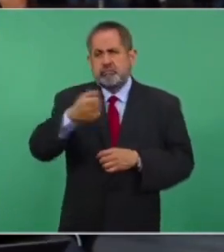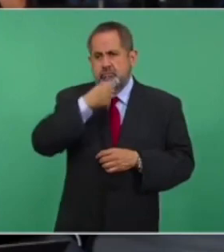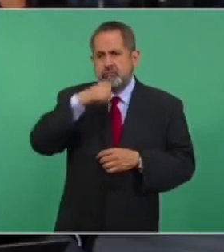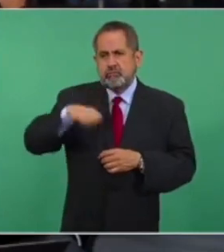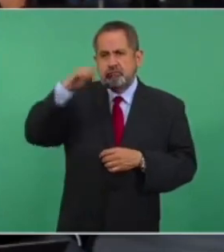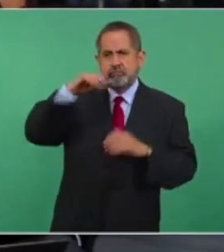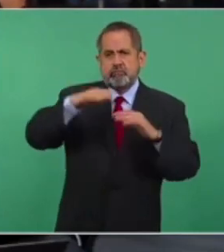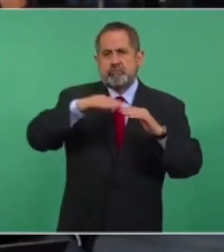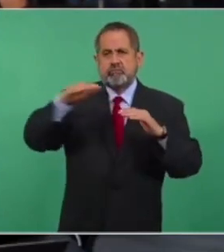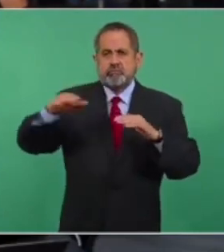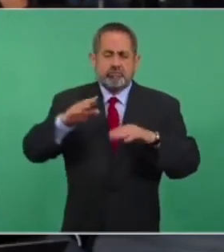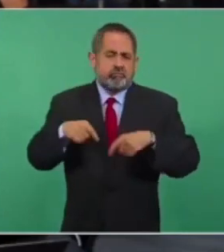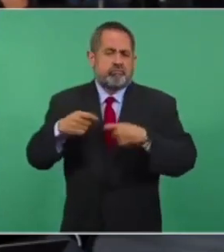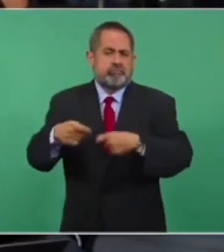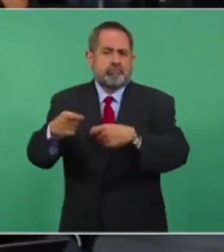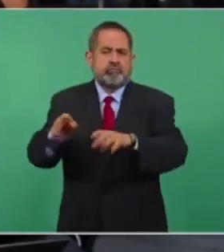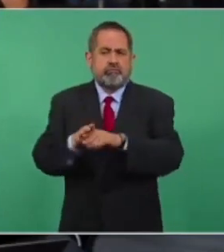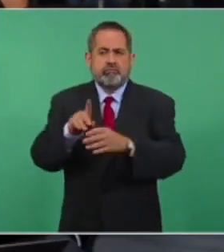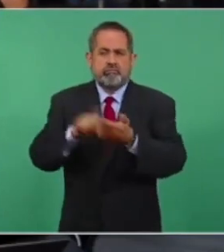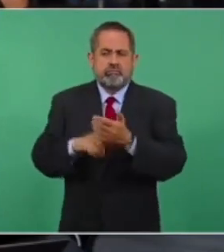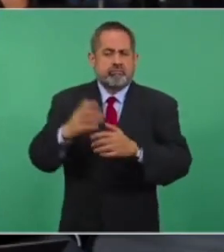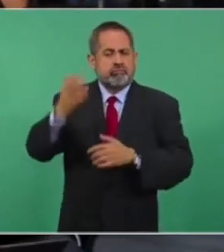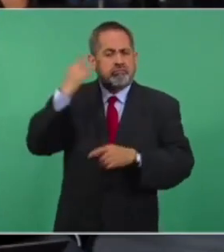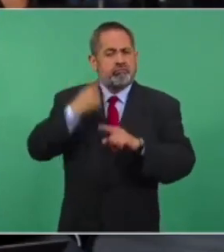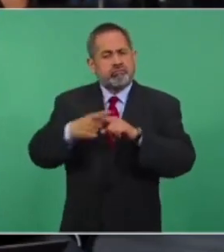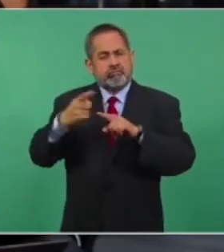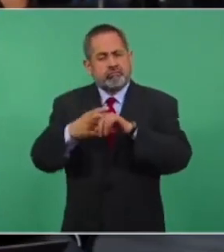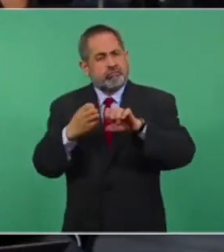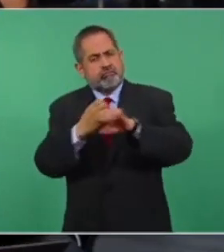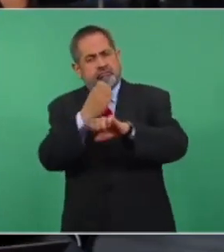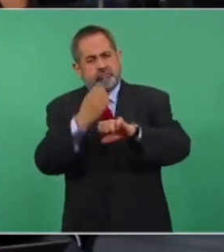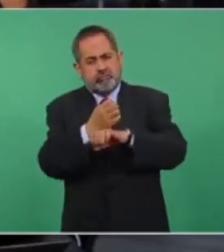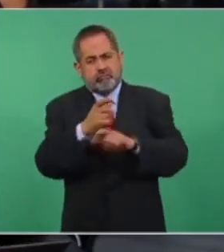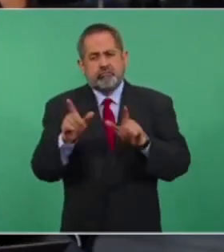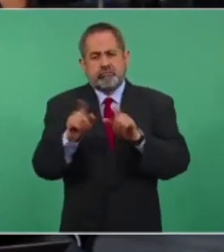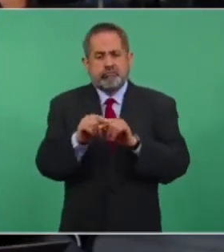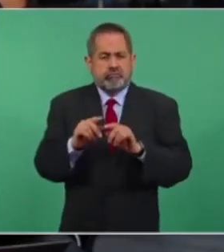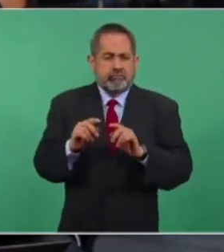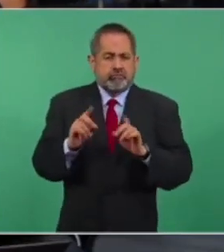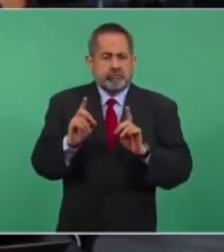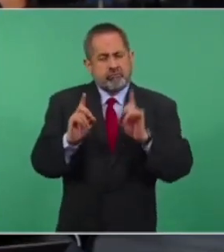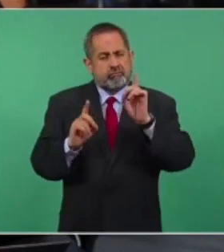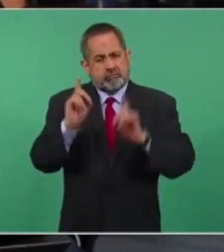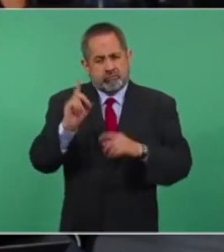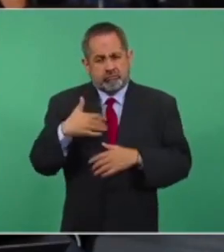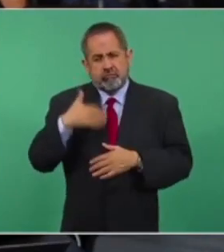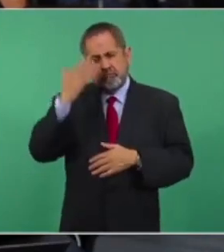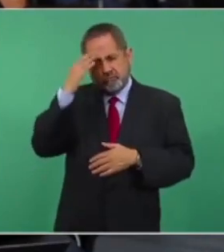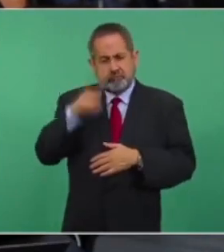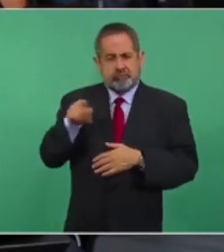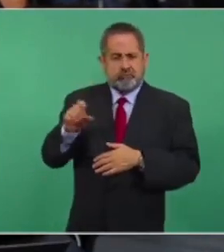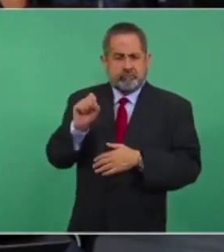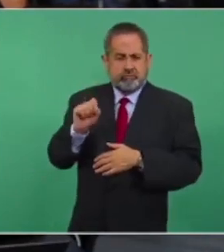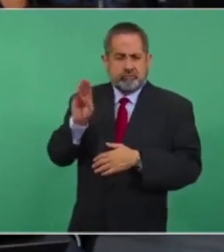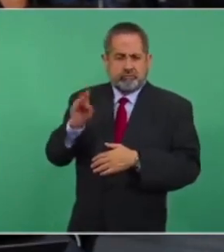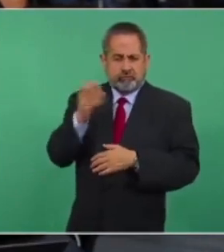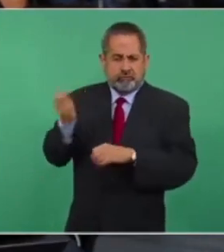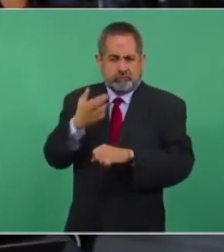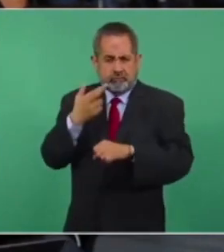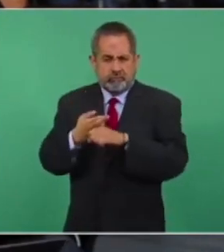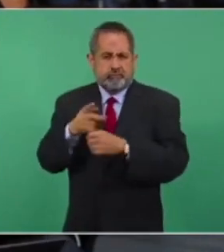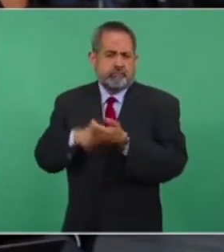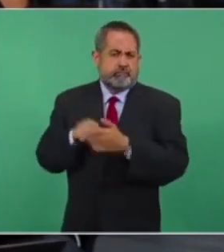mayores que se incorporaron en los otros estados. Esa sería la única duda, porque sé que la subsecretaria Ariadna Montiel